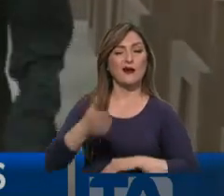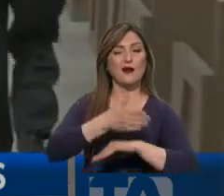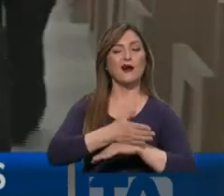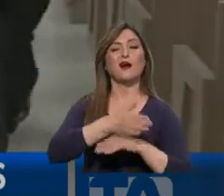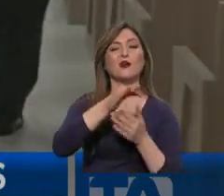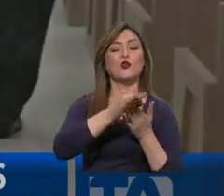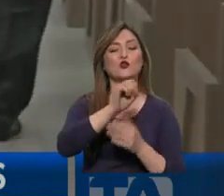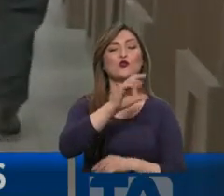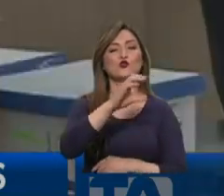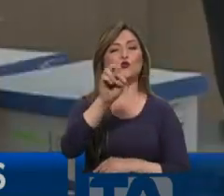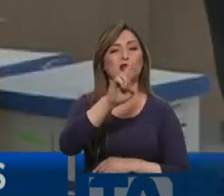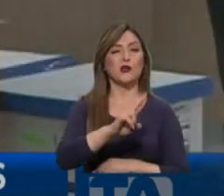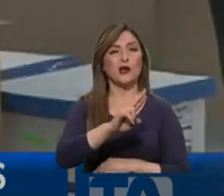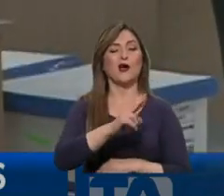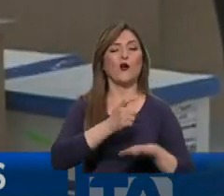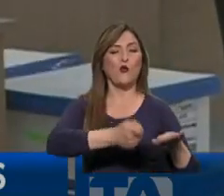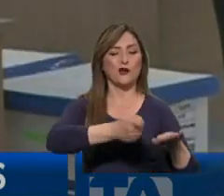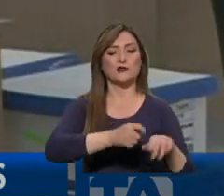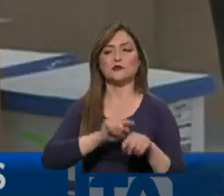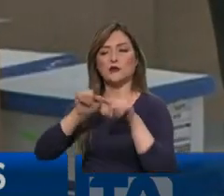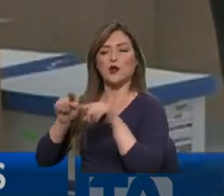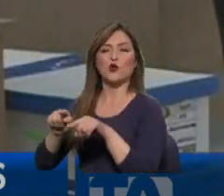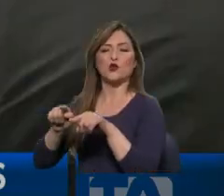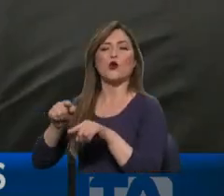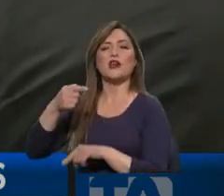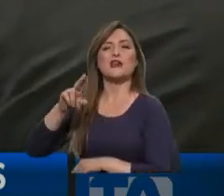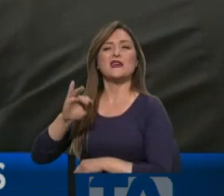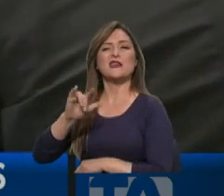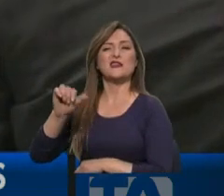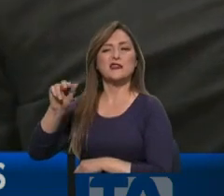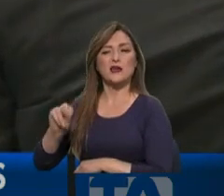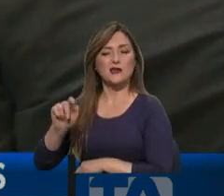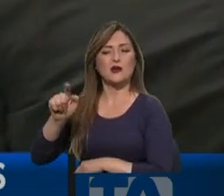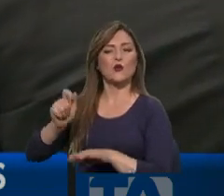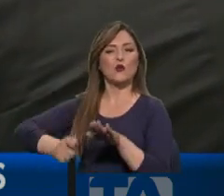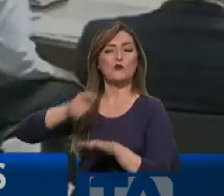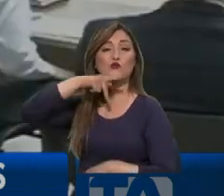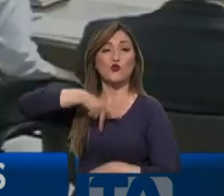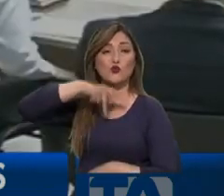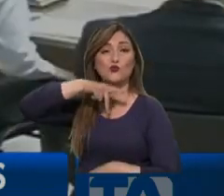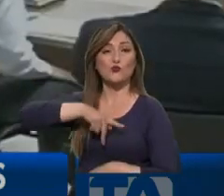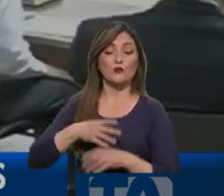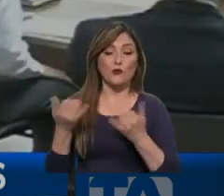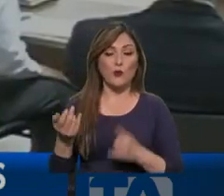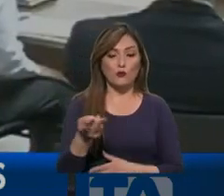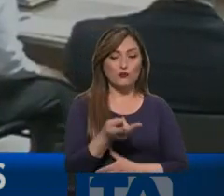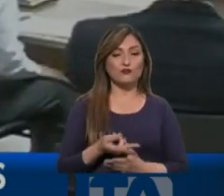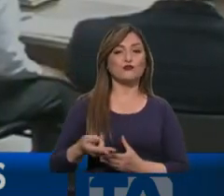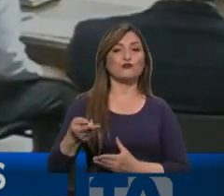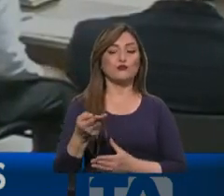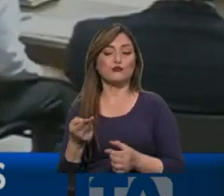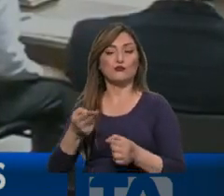Cantón Sucre en su natal provincia, mientras que Guillén Zambrano se desempeñó como juez del Tribunal Penal de Puerto Viejo. Hoy ambos integran la